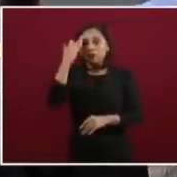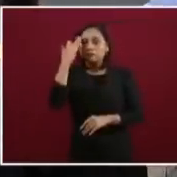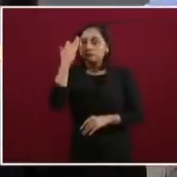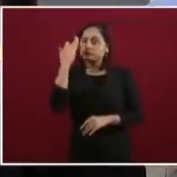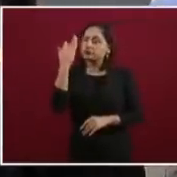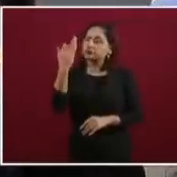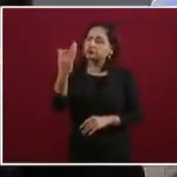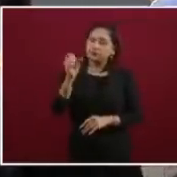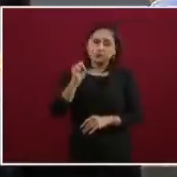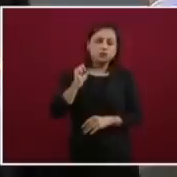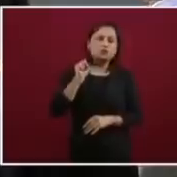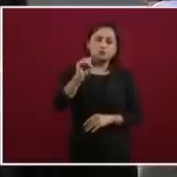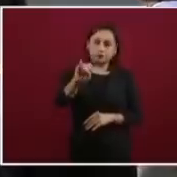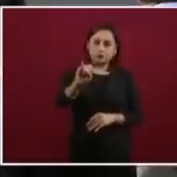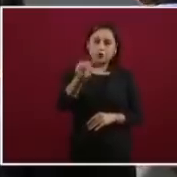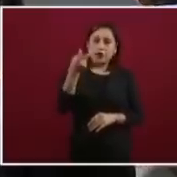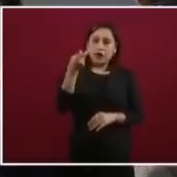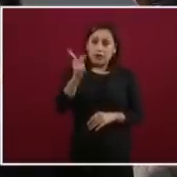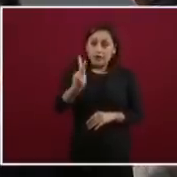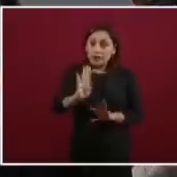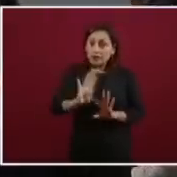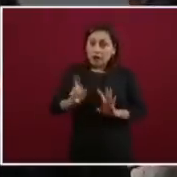al no haber complicidad